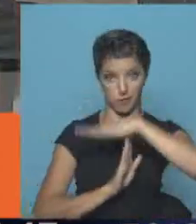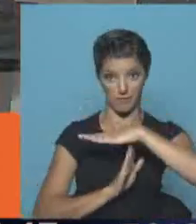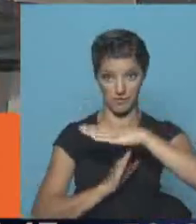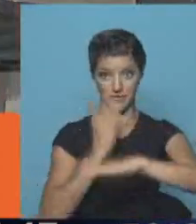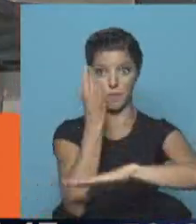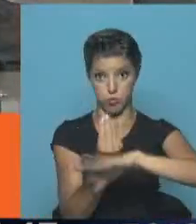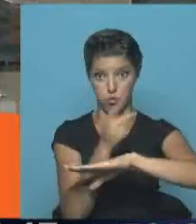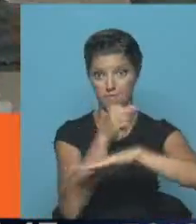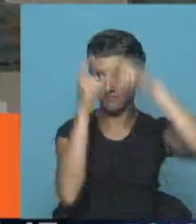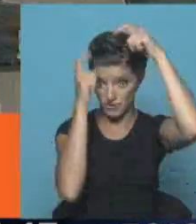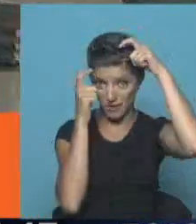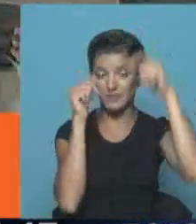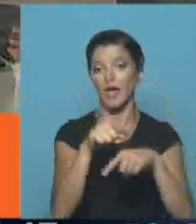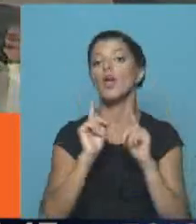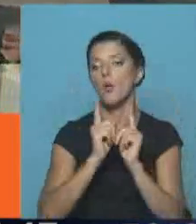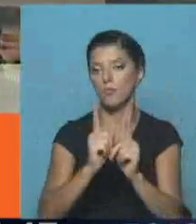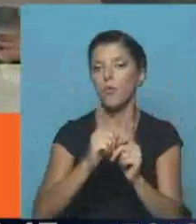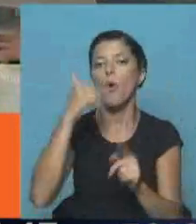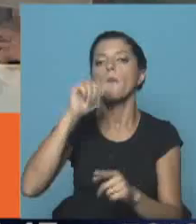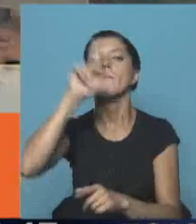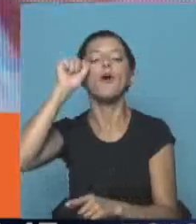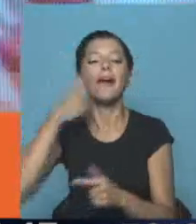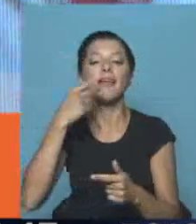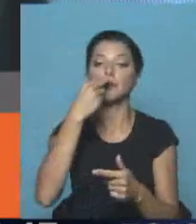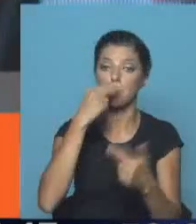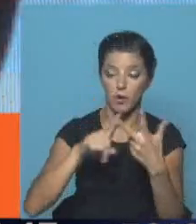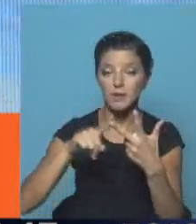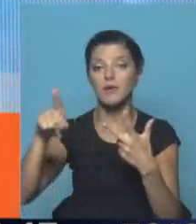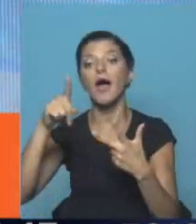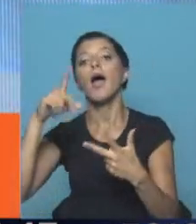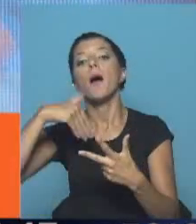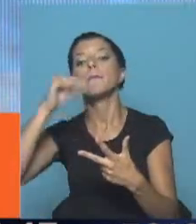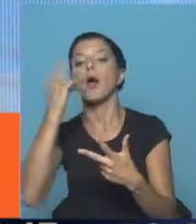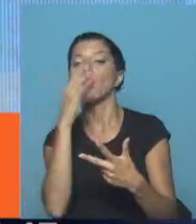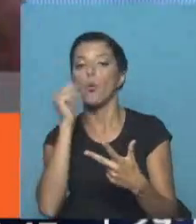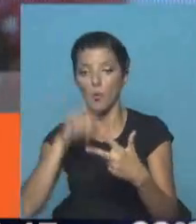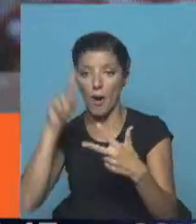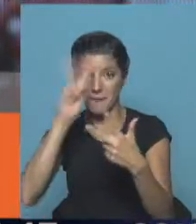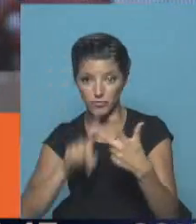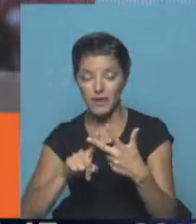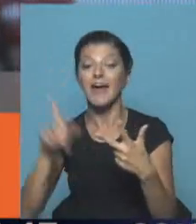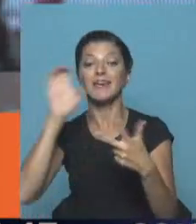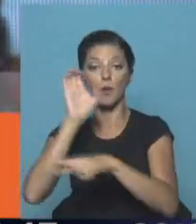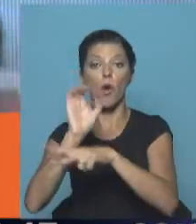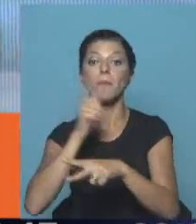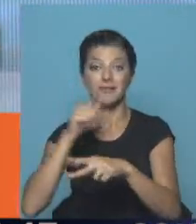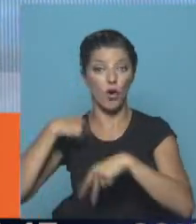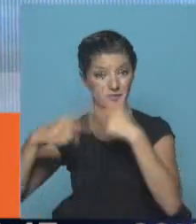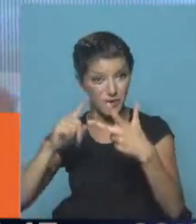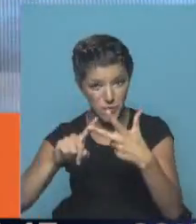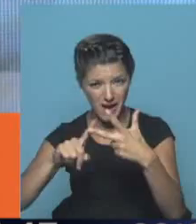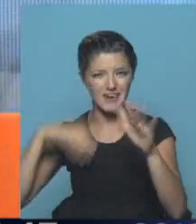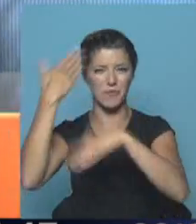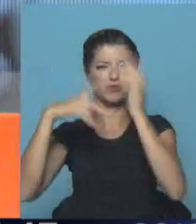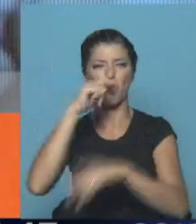Bolivia sigue gobernando Evo Morales, en Venezuela sigue gobernando Nicolás Maduro y en Ecuador pareciera que va a continuar la revolución ciudadana de Correa. Quiero decir, en términos